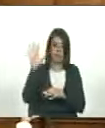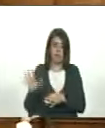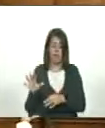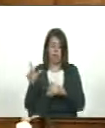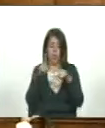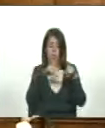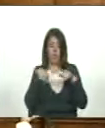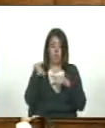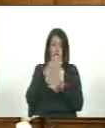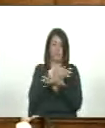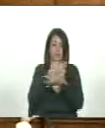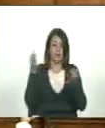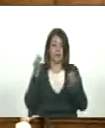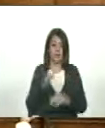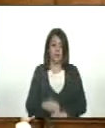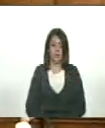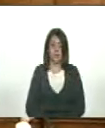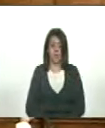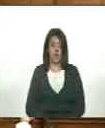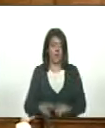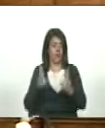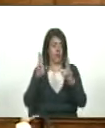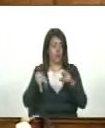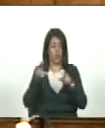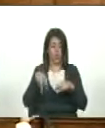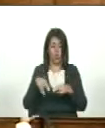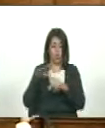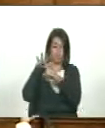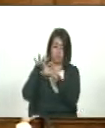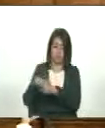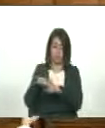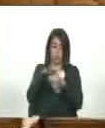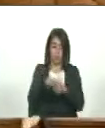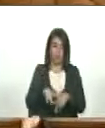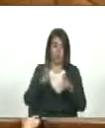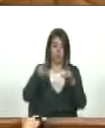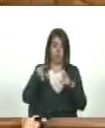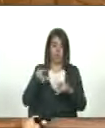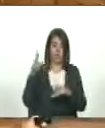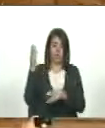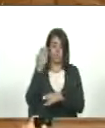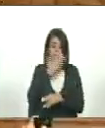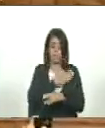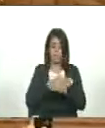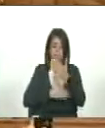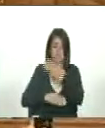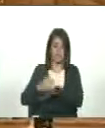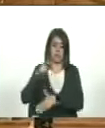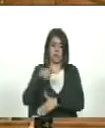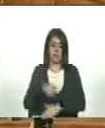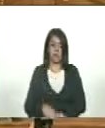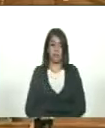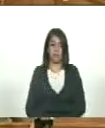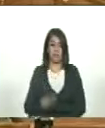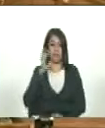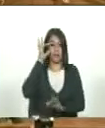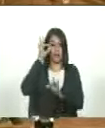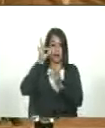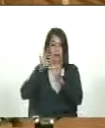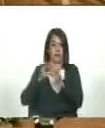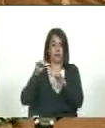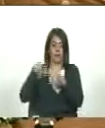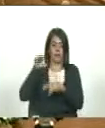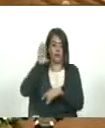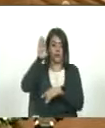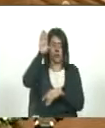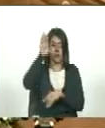su territorio intacto, jamás mancillado, jamás mutilado. Con la fe puesta en